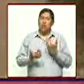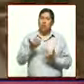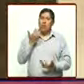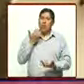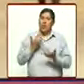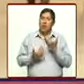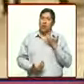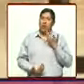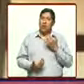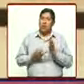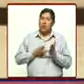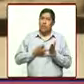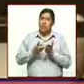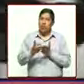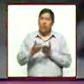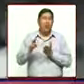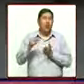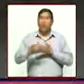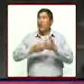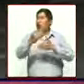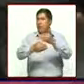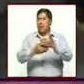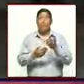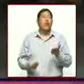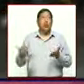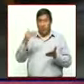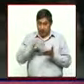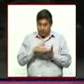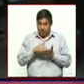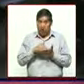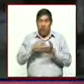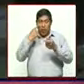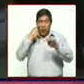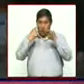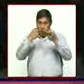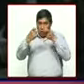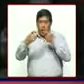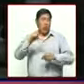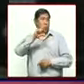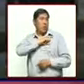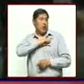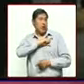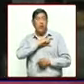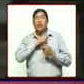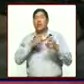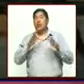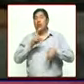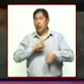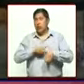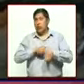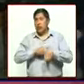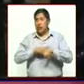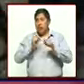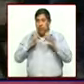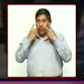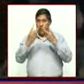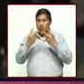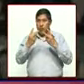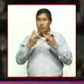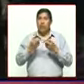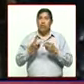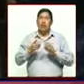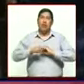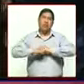forestales evidentemente no sigan avanzando. Nuevamente el control policial se retoma a esta hora, como ustedes pueden apreciar.